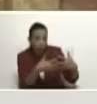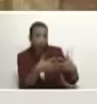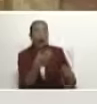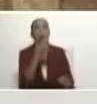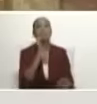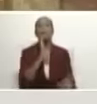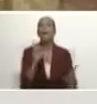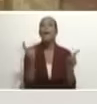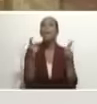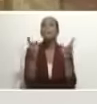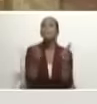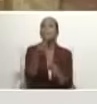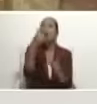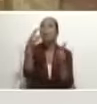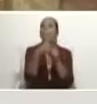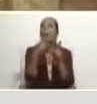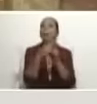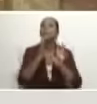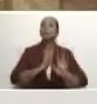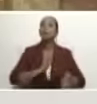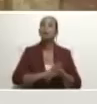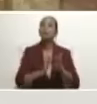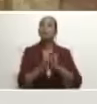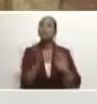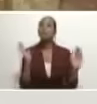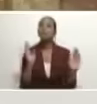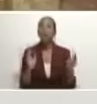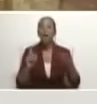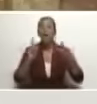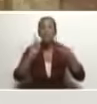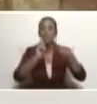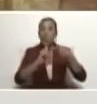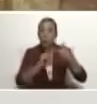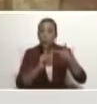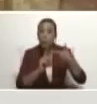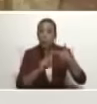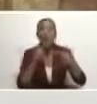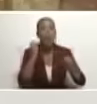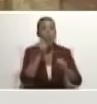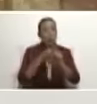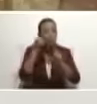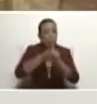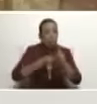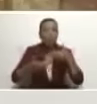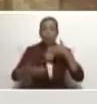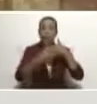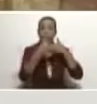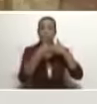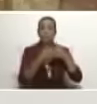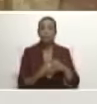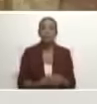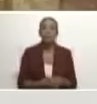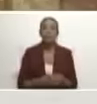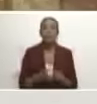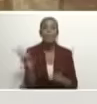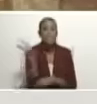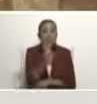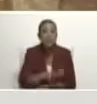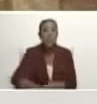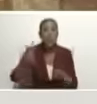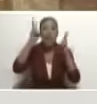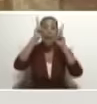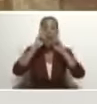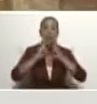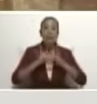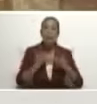buenas palabras también se pueden decir. Segundo consenso, luchar contra las sanciones. Venezuela libre